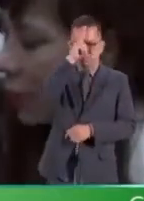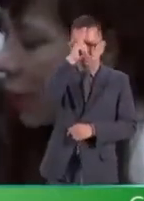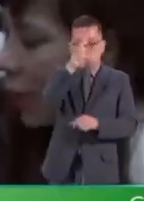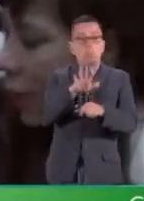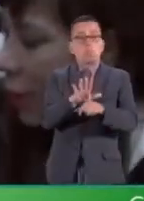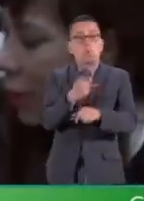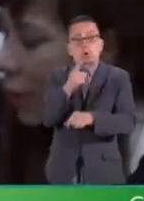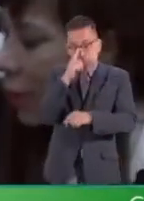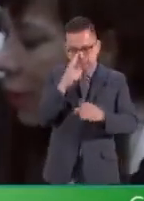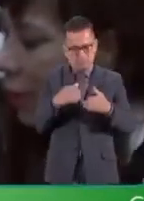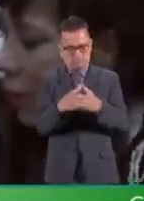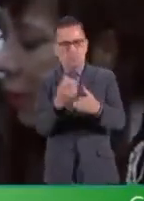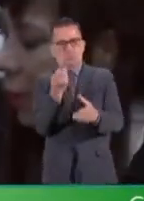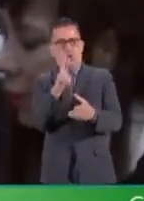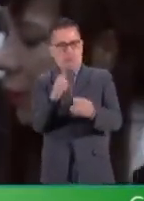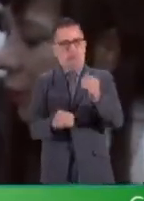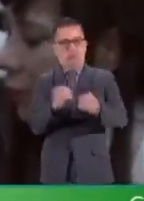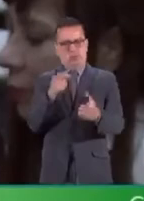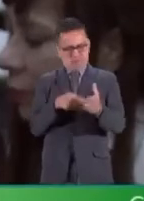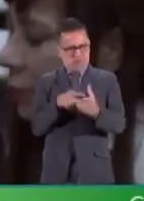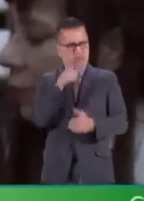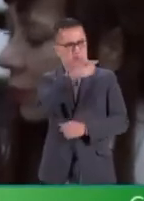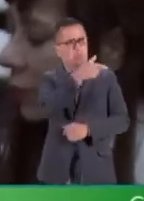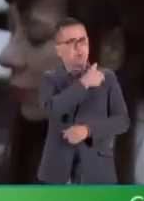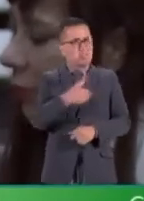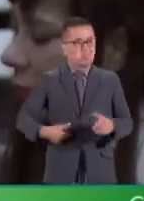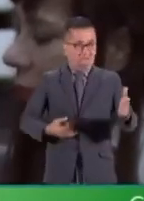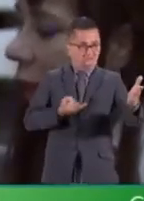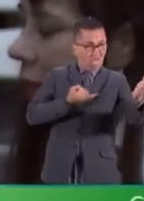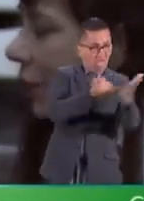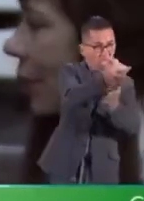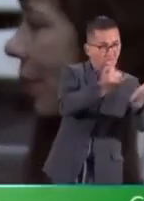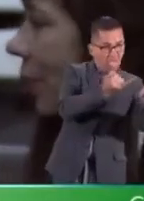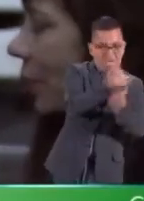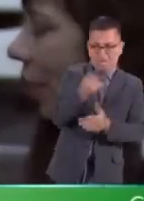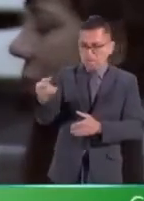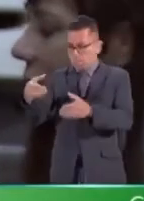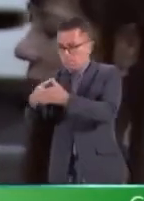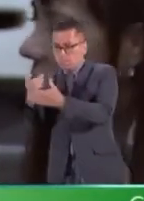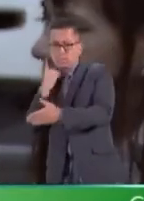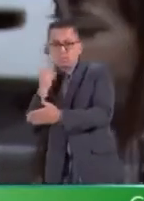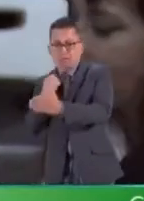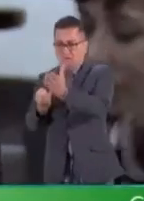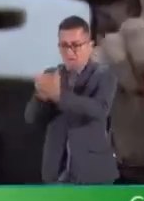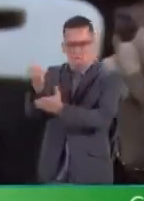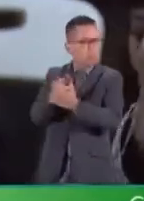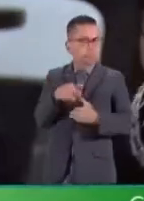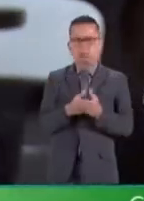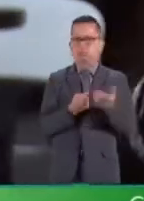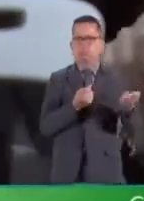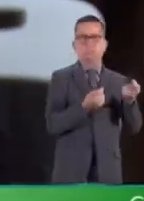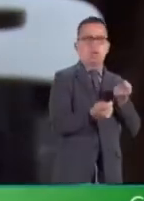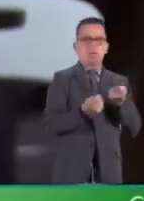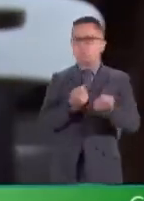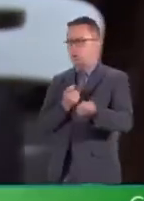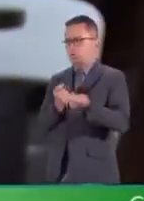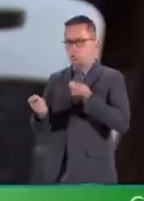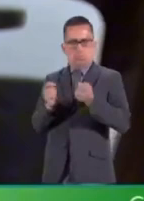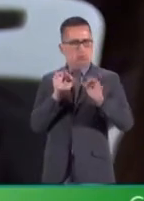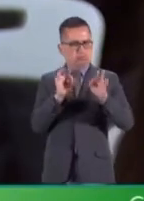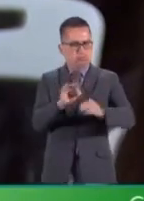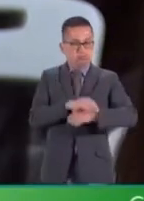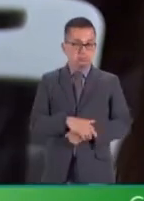sido un contrapeso a las decisiones del presidente y del poder legislativo, que vamos a pagar todas y todos